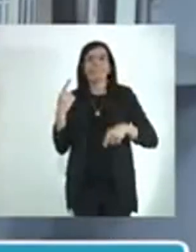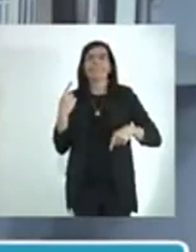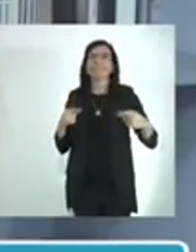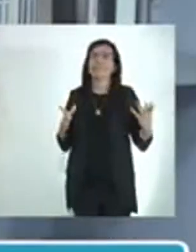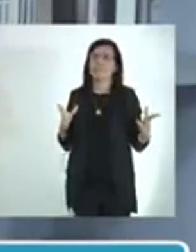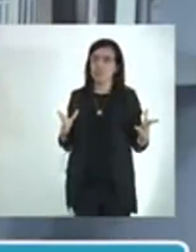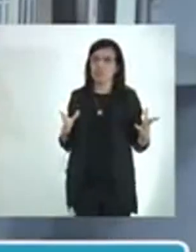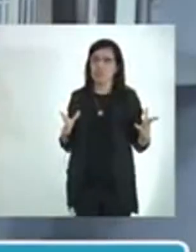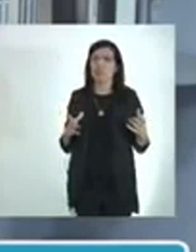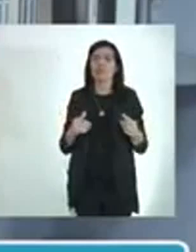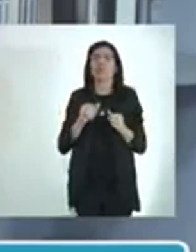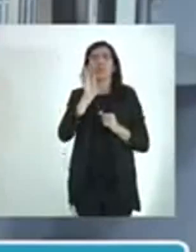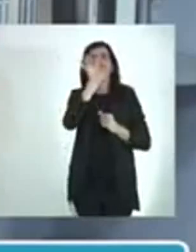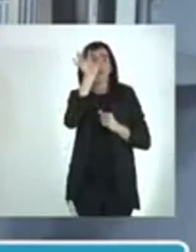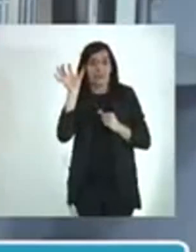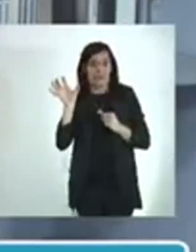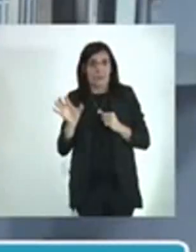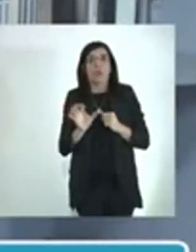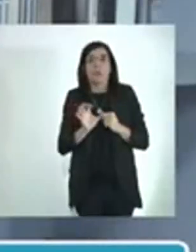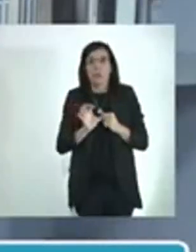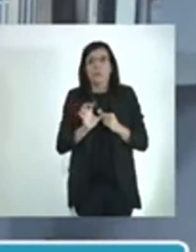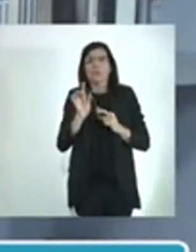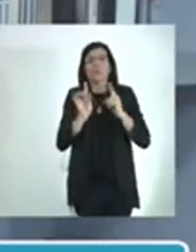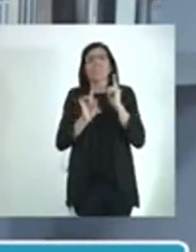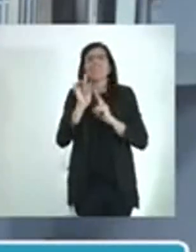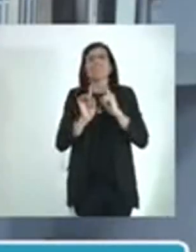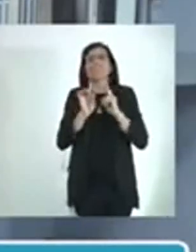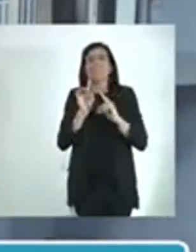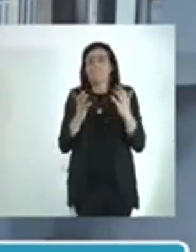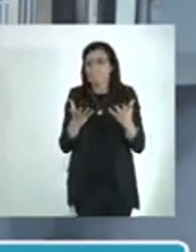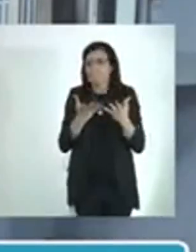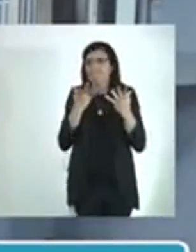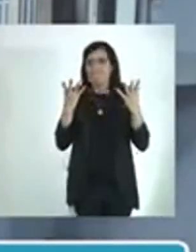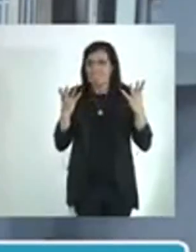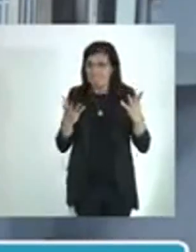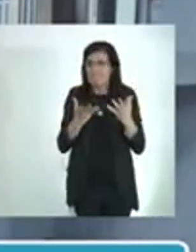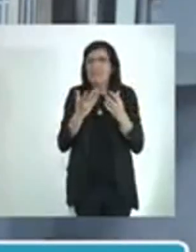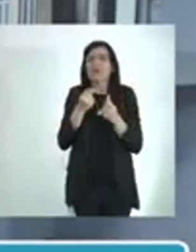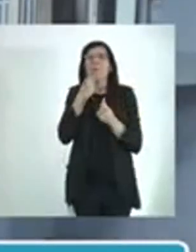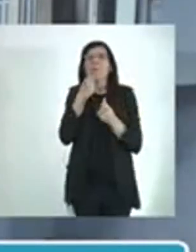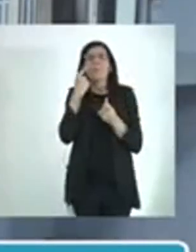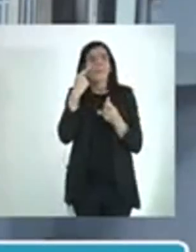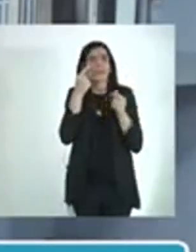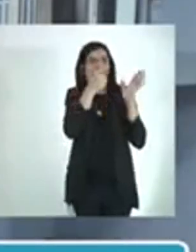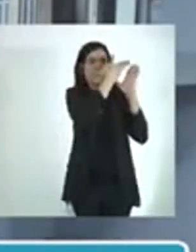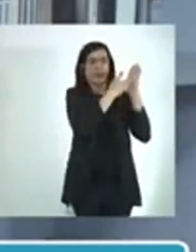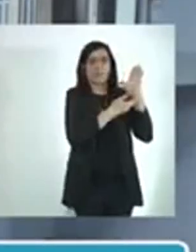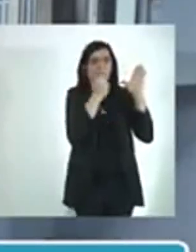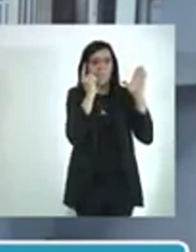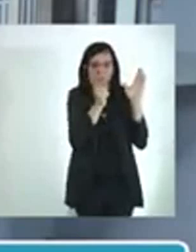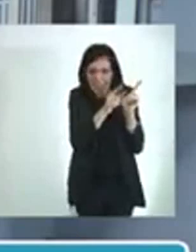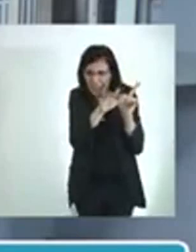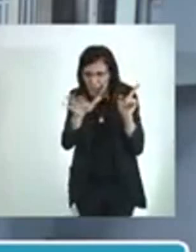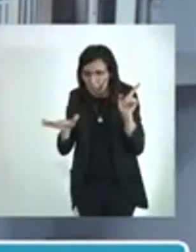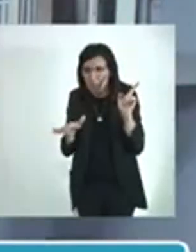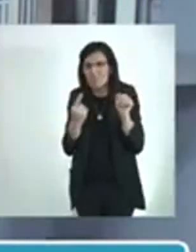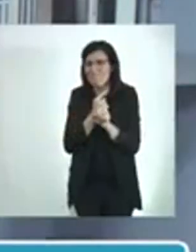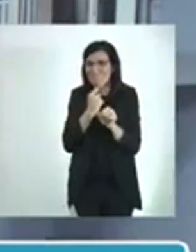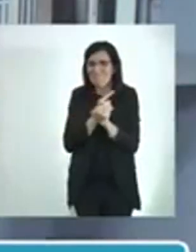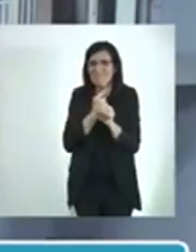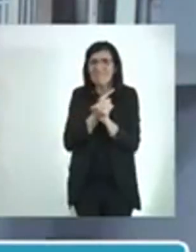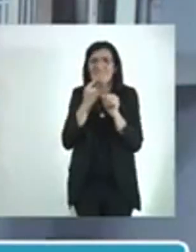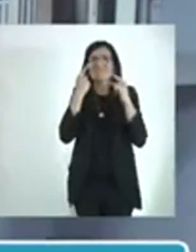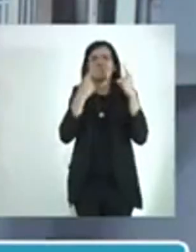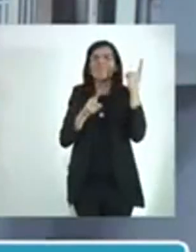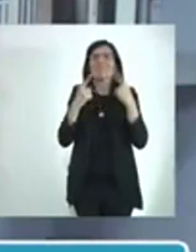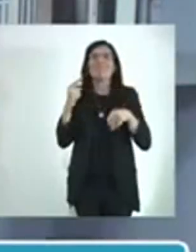muy bien qué significa implementar. Porque además de implementar, hay que hacer como monitoreo de qué es lo que se está avanzando. Lo cierto es que